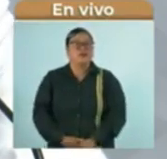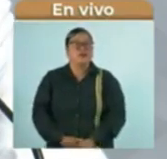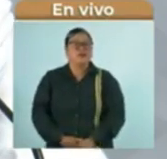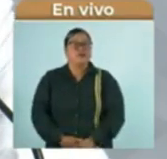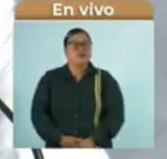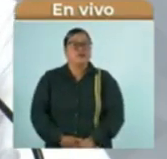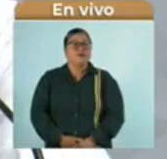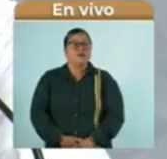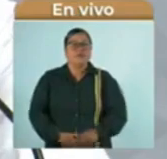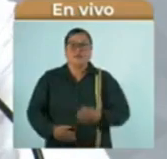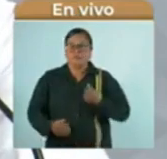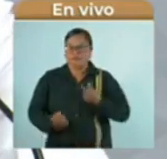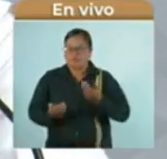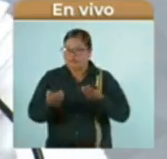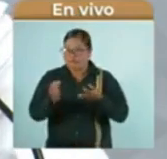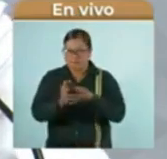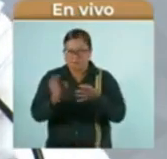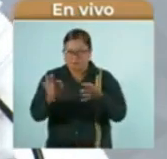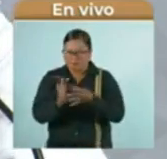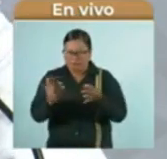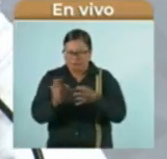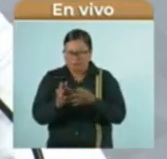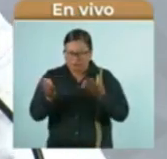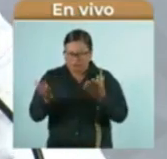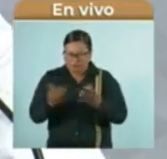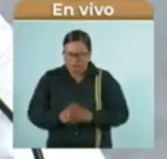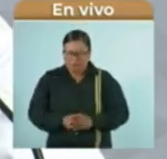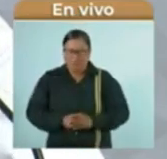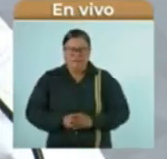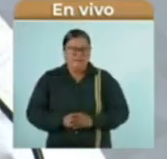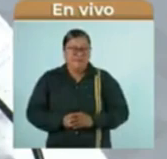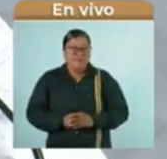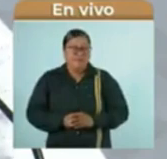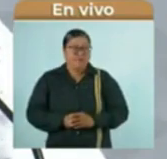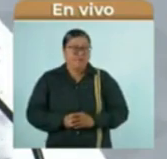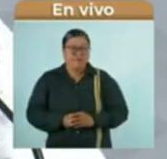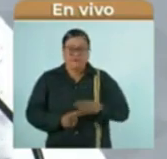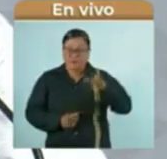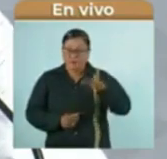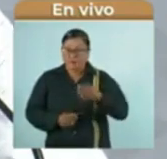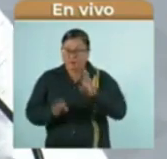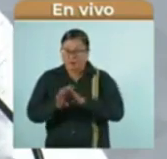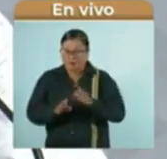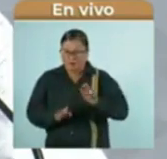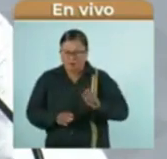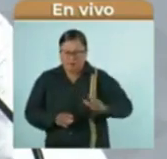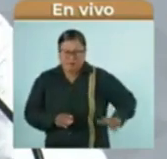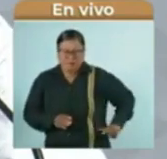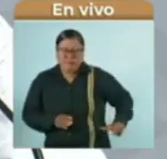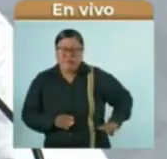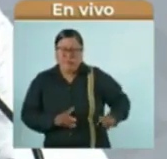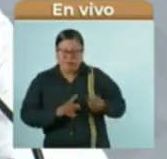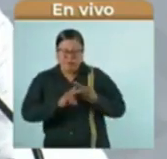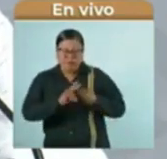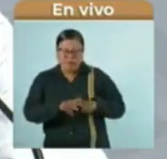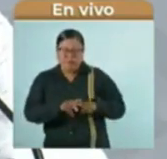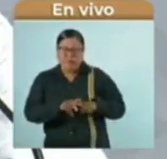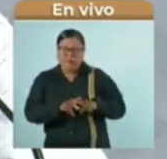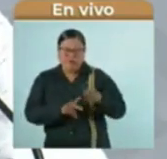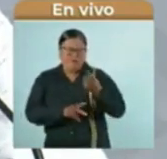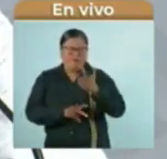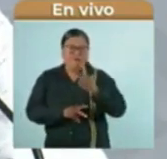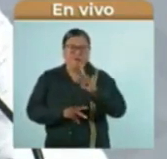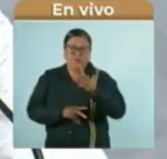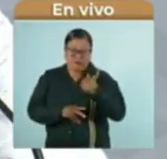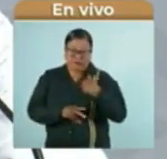quiero comentarles puntualmente que en esta administración que inició en diciembre